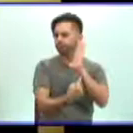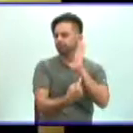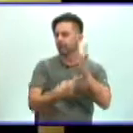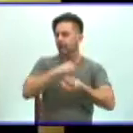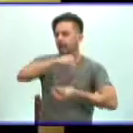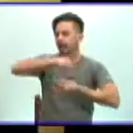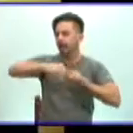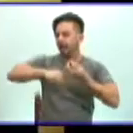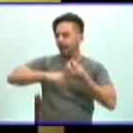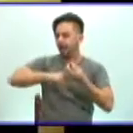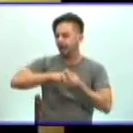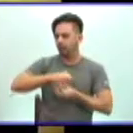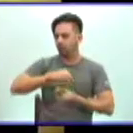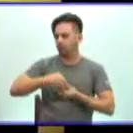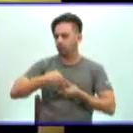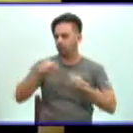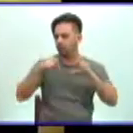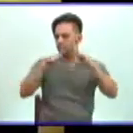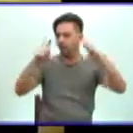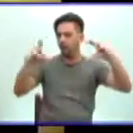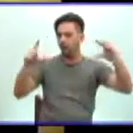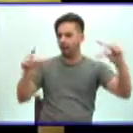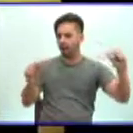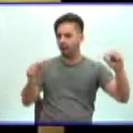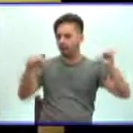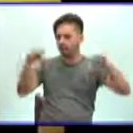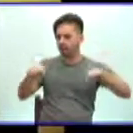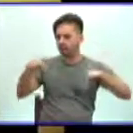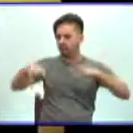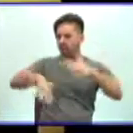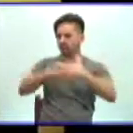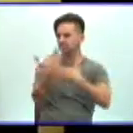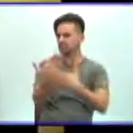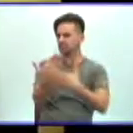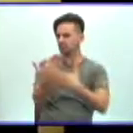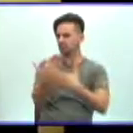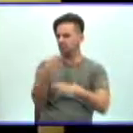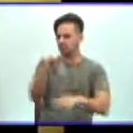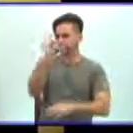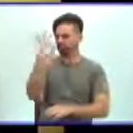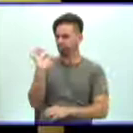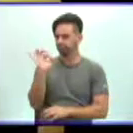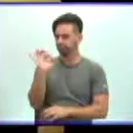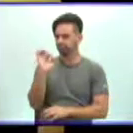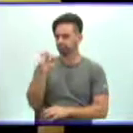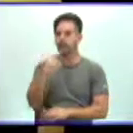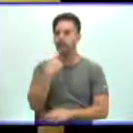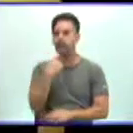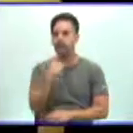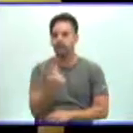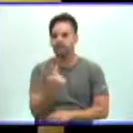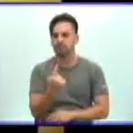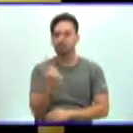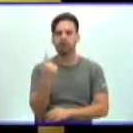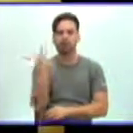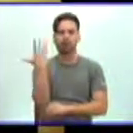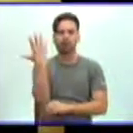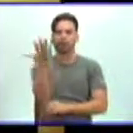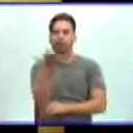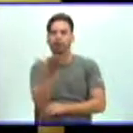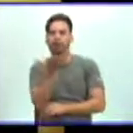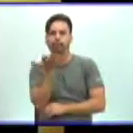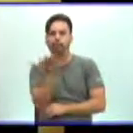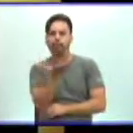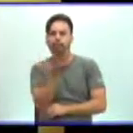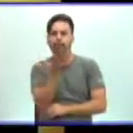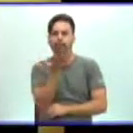momento determinado. O sea, estamos hablando de las precipitaciones, los vientos, la temperatura en